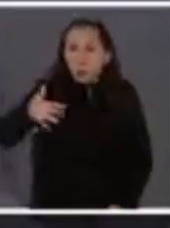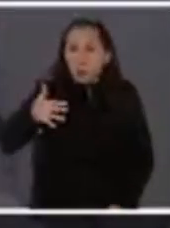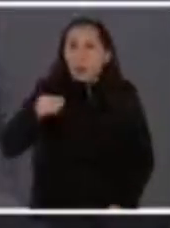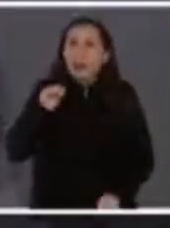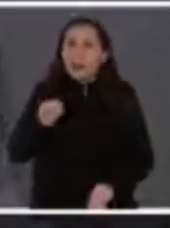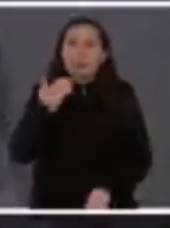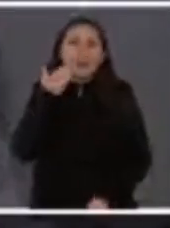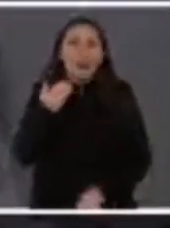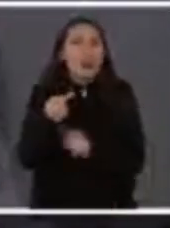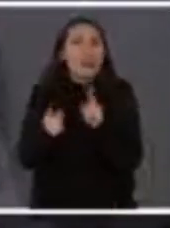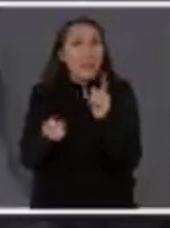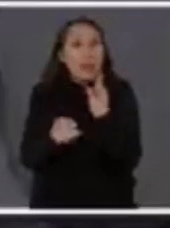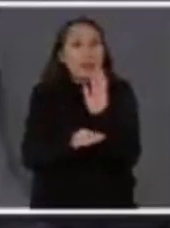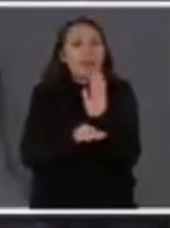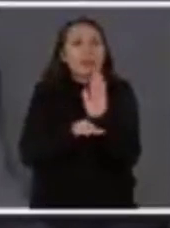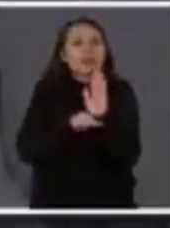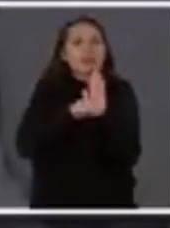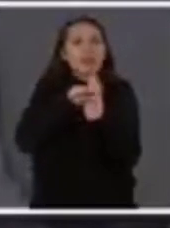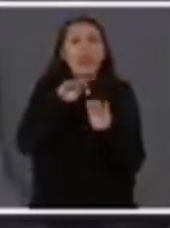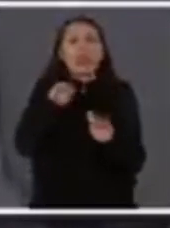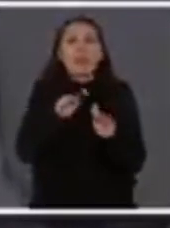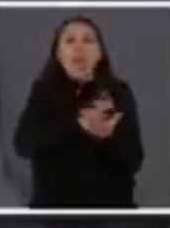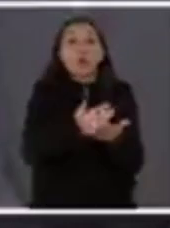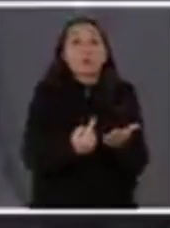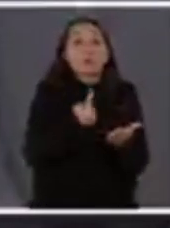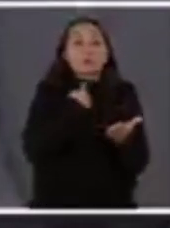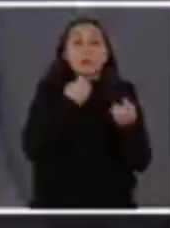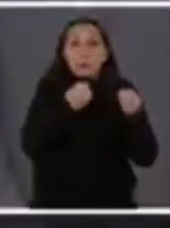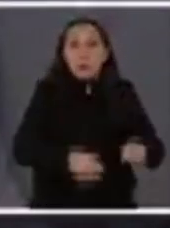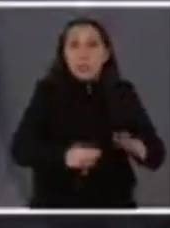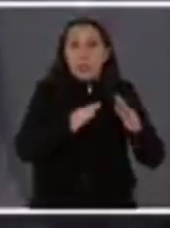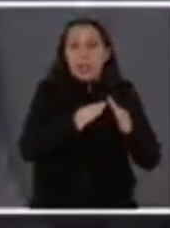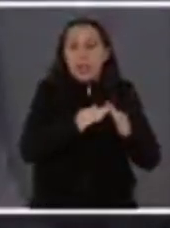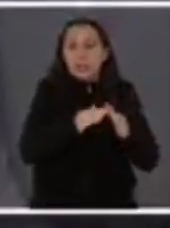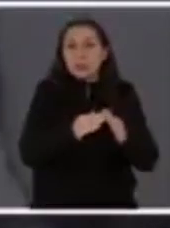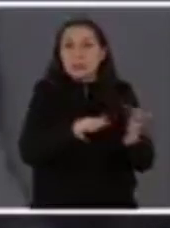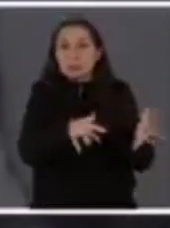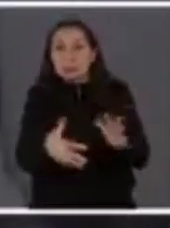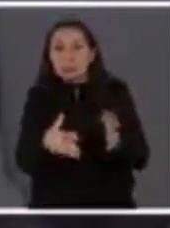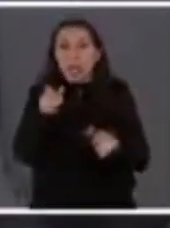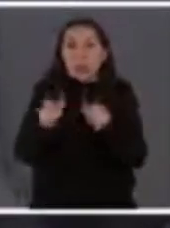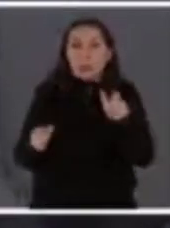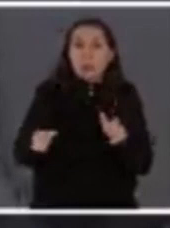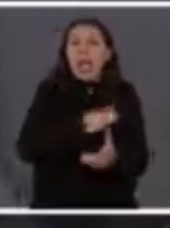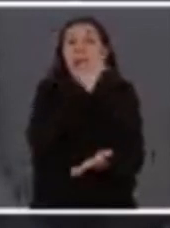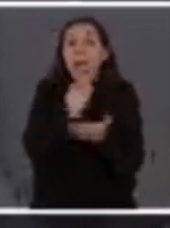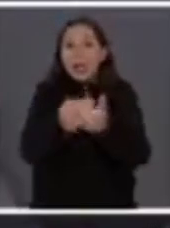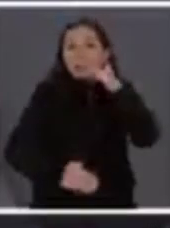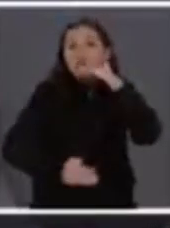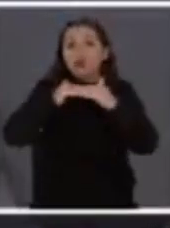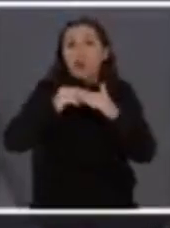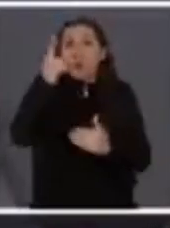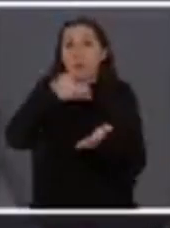importante. El bono tiene diferentes montos según el tipo de afectación de la vivienda. y según el tipo de afectación que han tenido las personas, es hasta